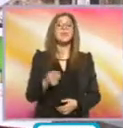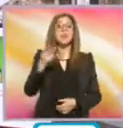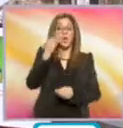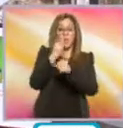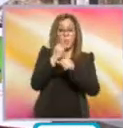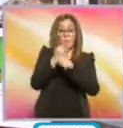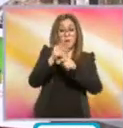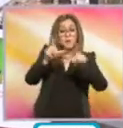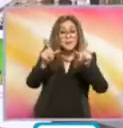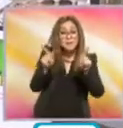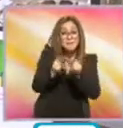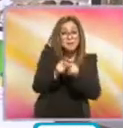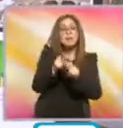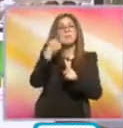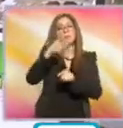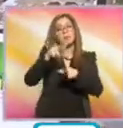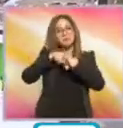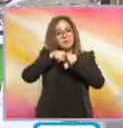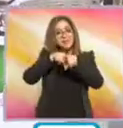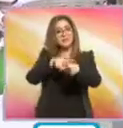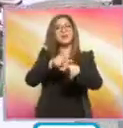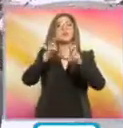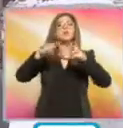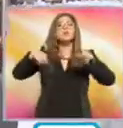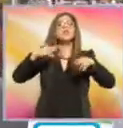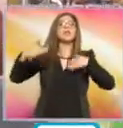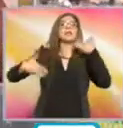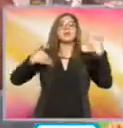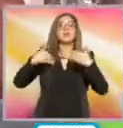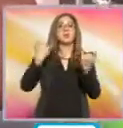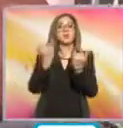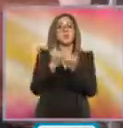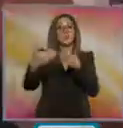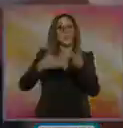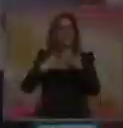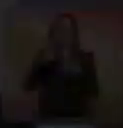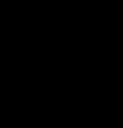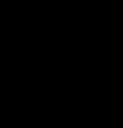pequeña pausita, pero regresamos con mucho más música, diversión y la cocina aquí en Tus Ciudades.